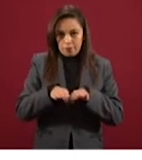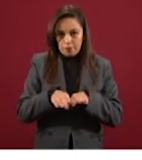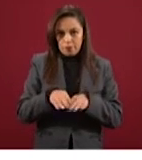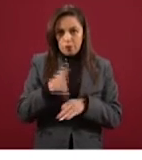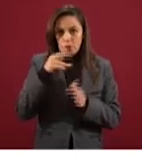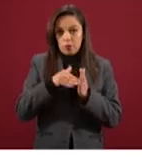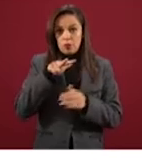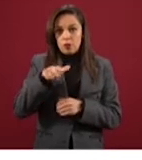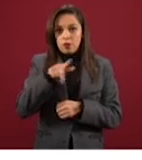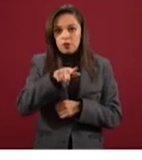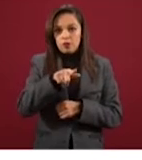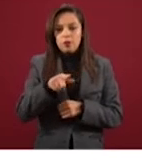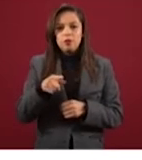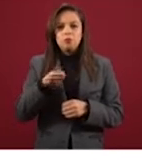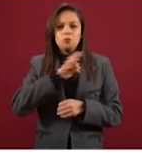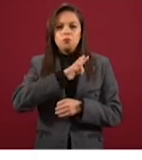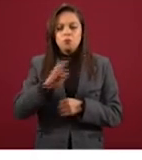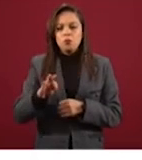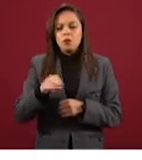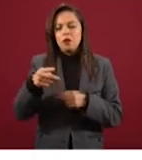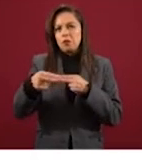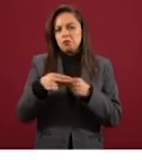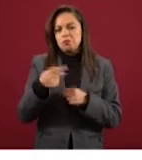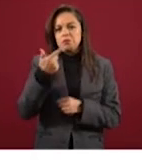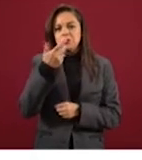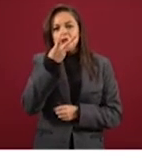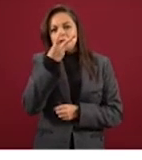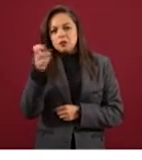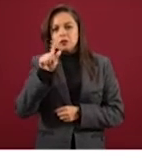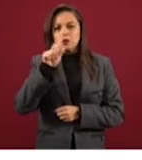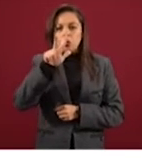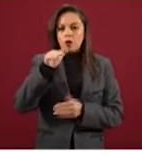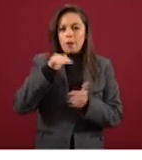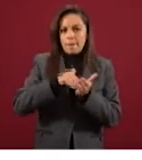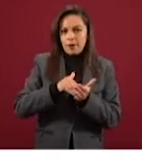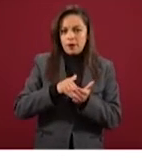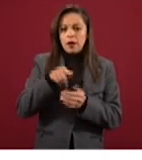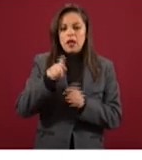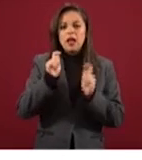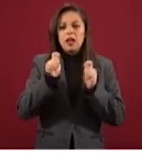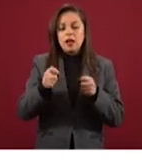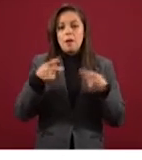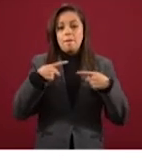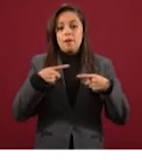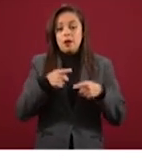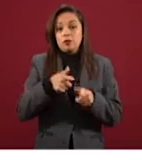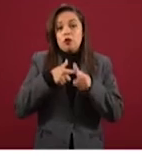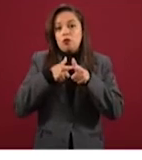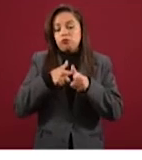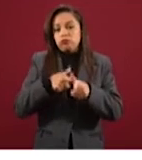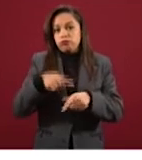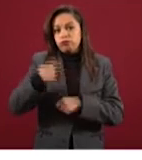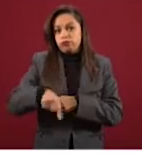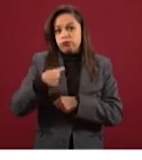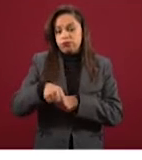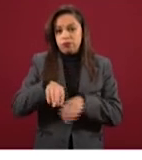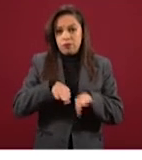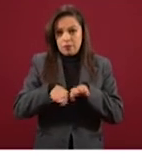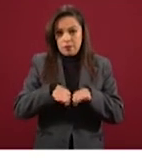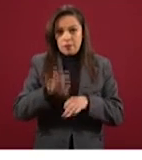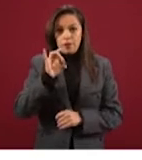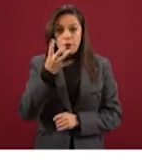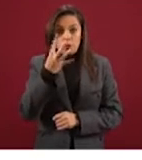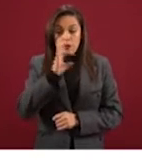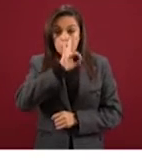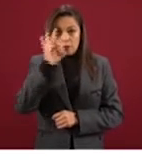de 378 mil fueron de trabajadores permanentes y 34% de